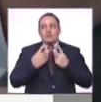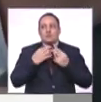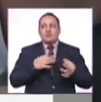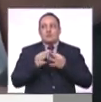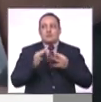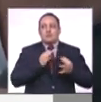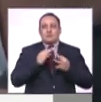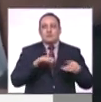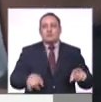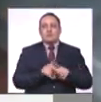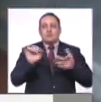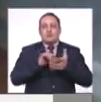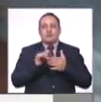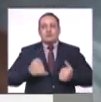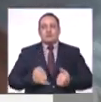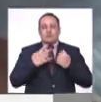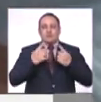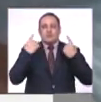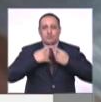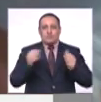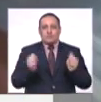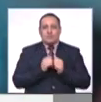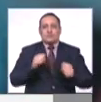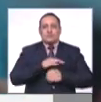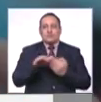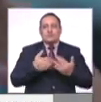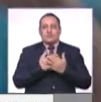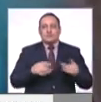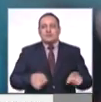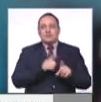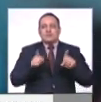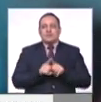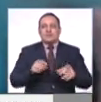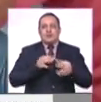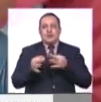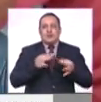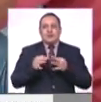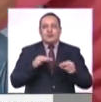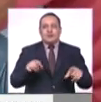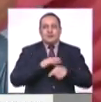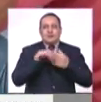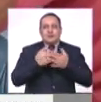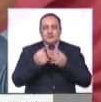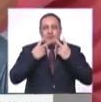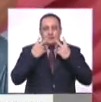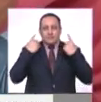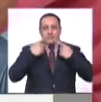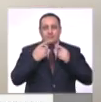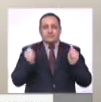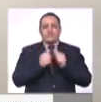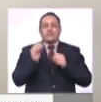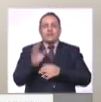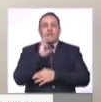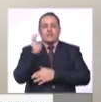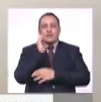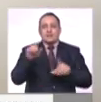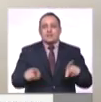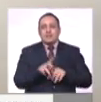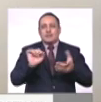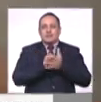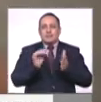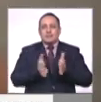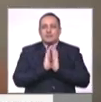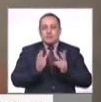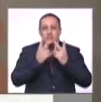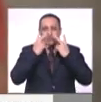texto sustitutorio, la ley que declara de interés nacional el cambio de denominación de los Centros Emergencia Mujer por el